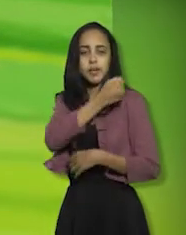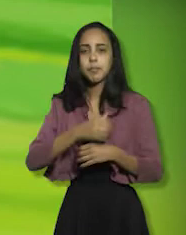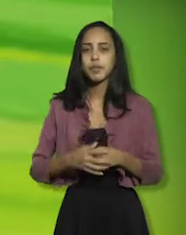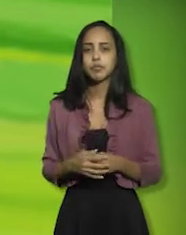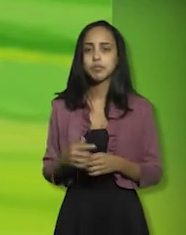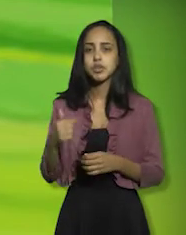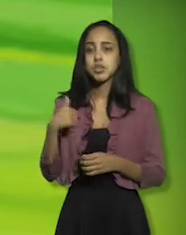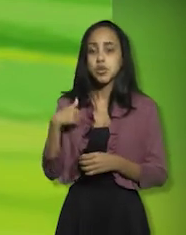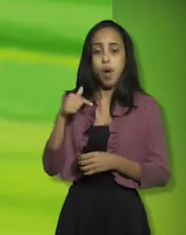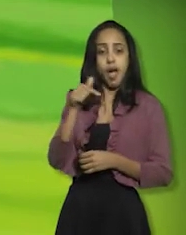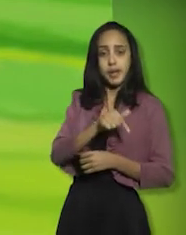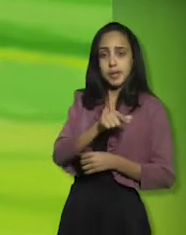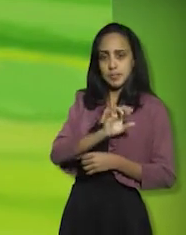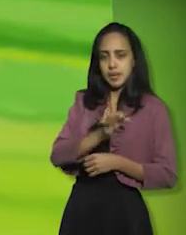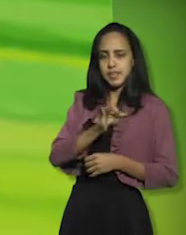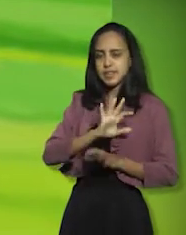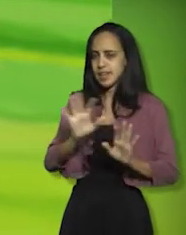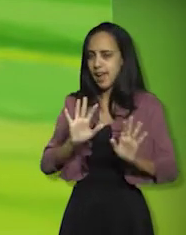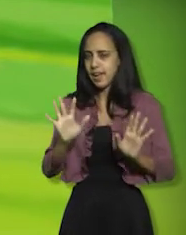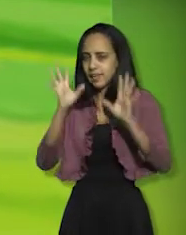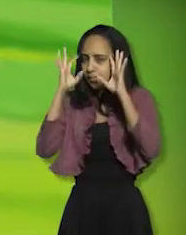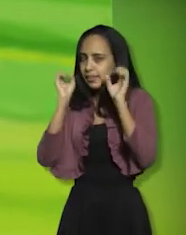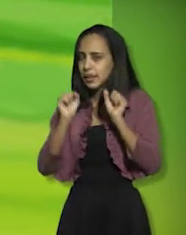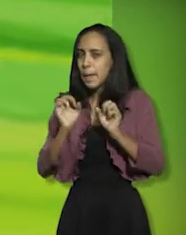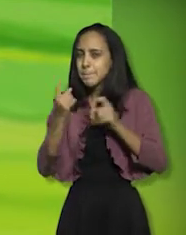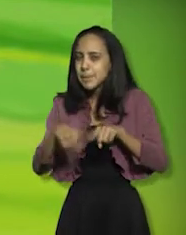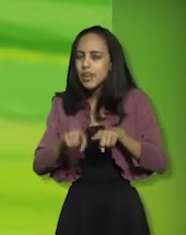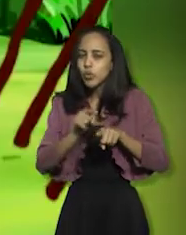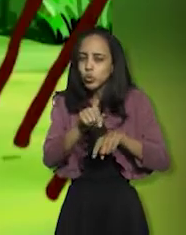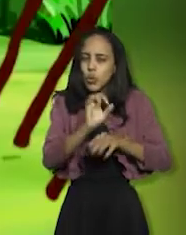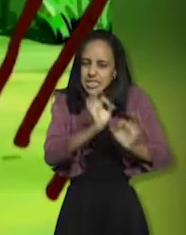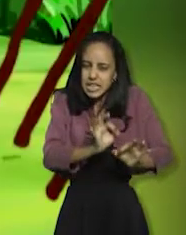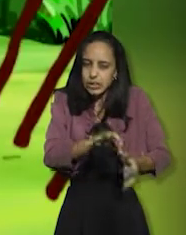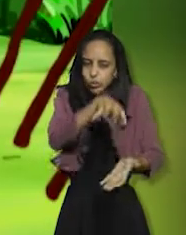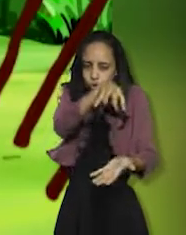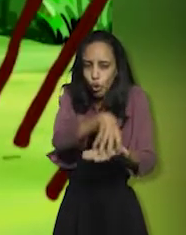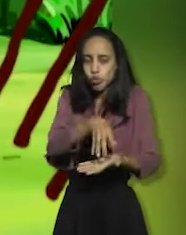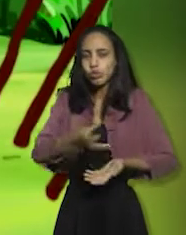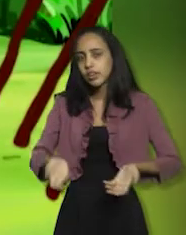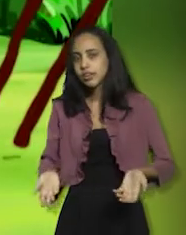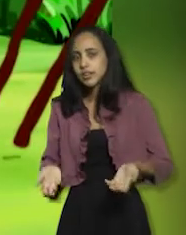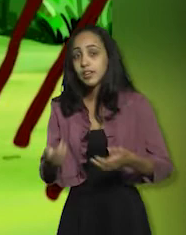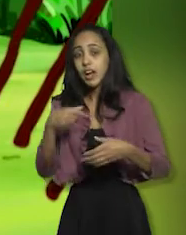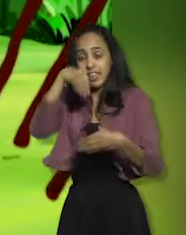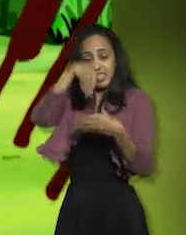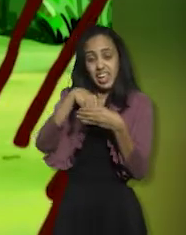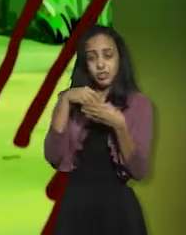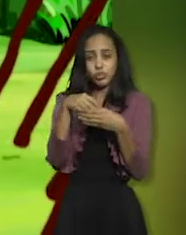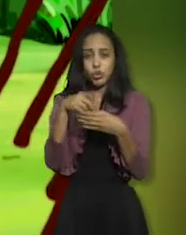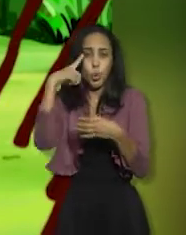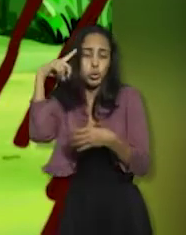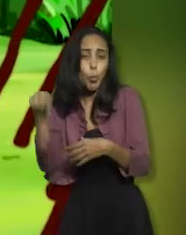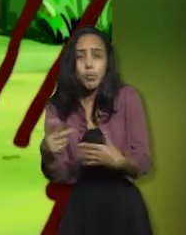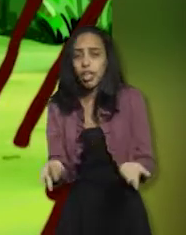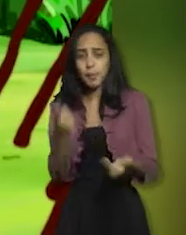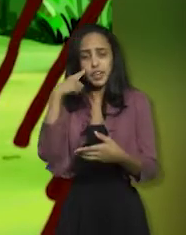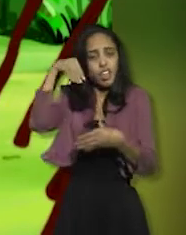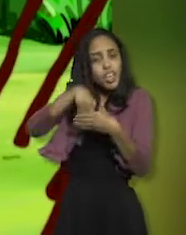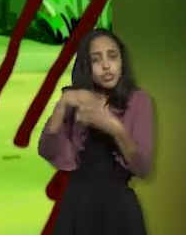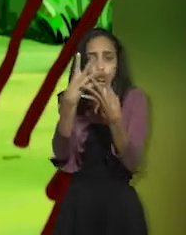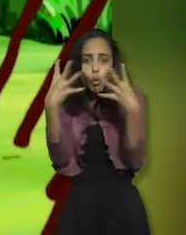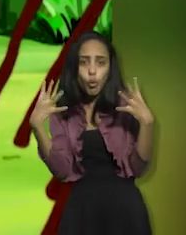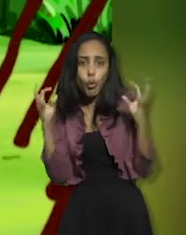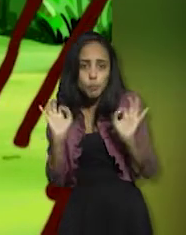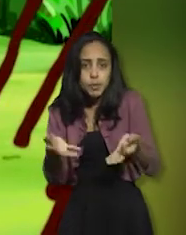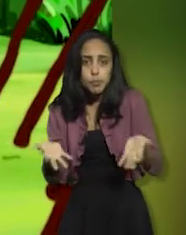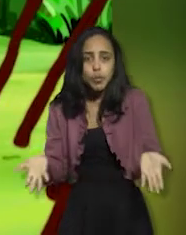dentro. Ah, ya. ¿Pero exactamente dónde? ¡Aquí, estúpida! ¡Ay!